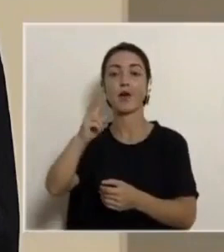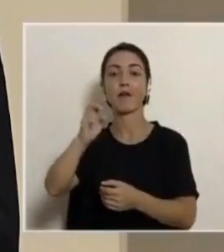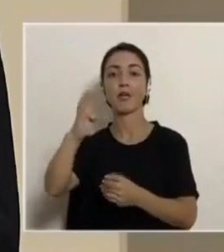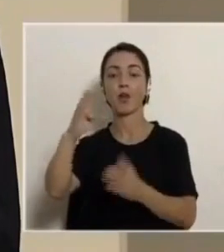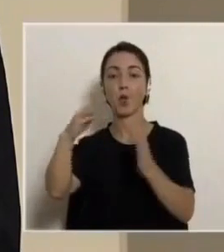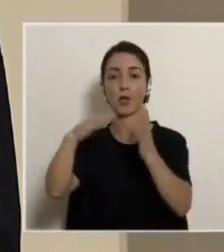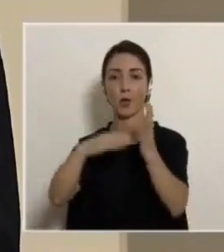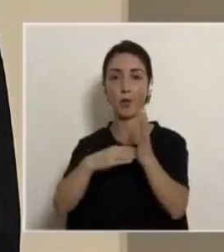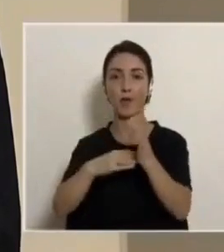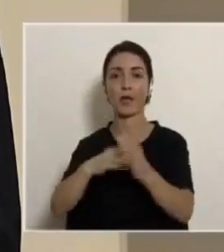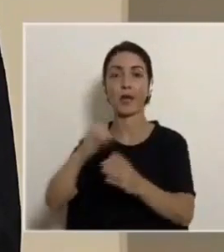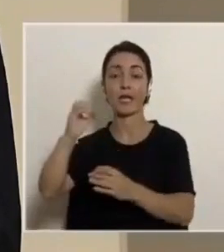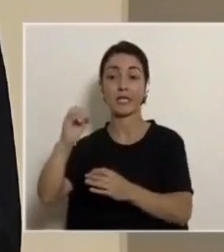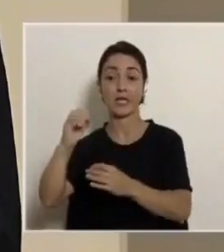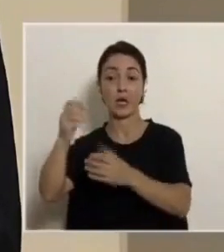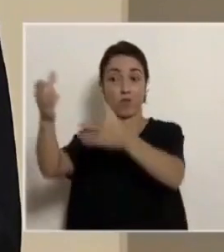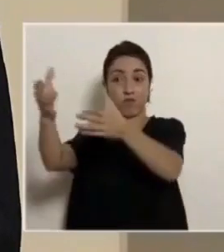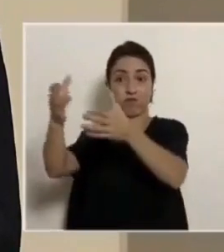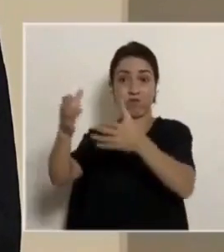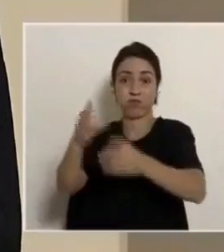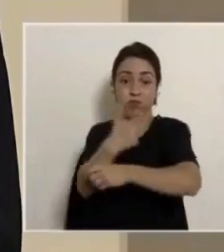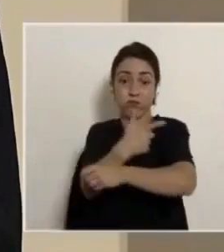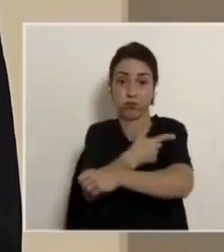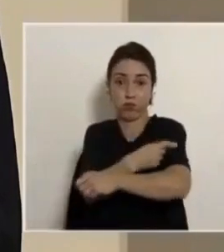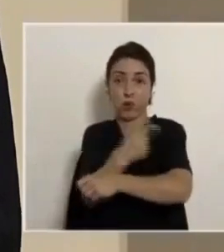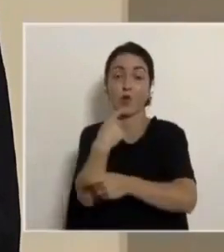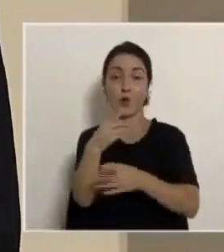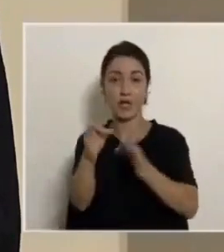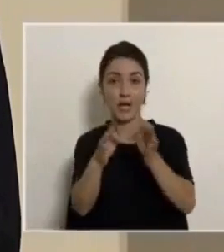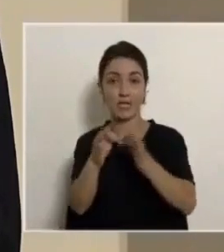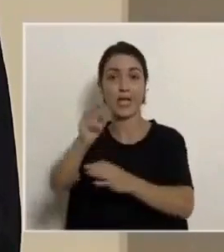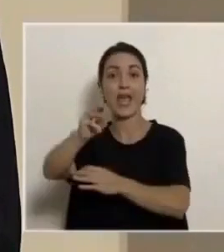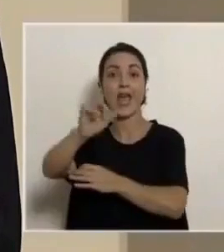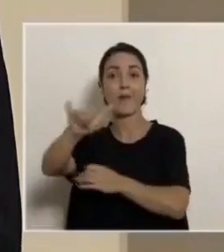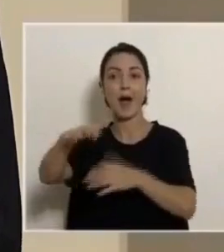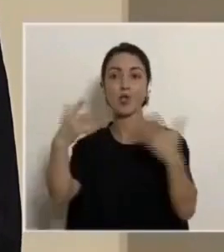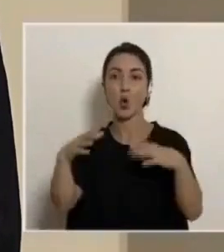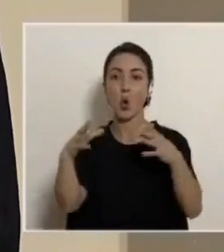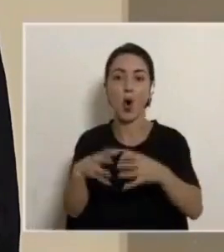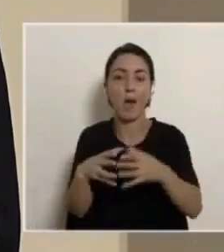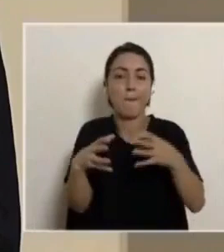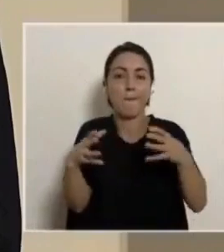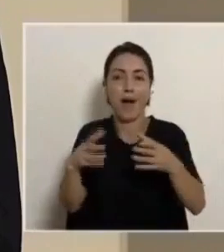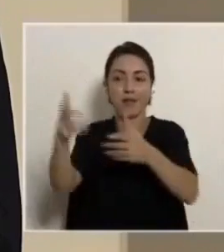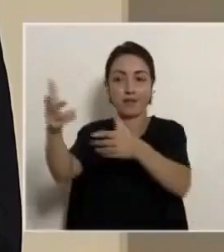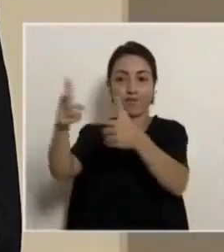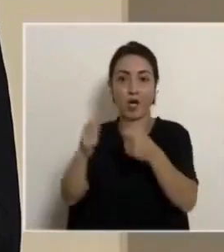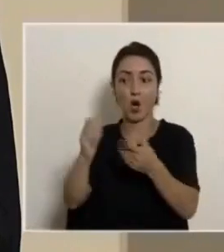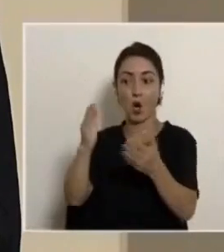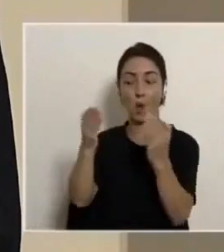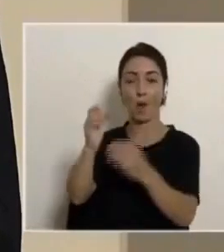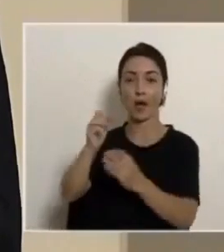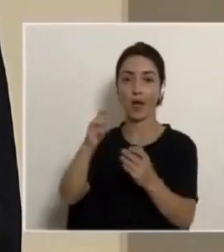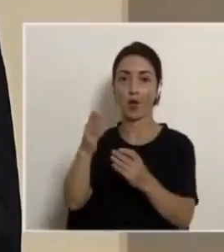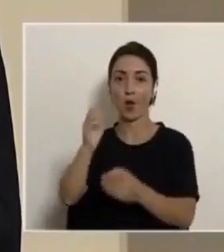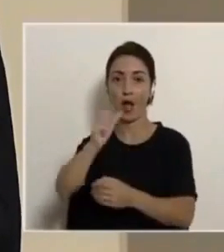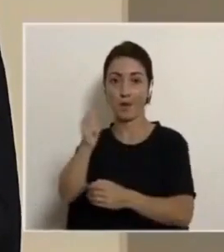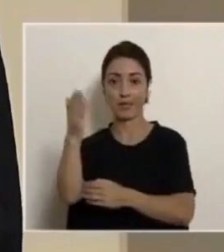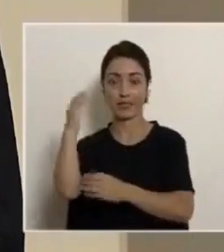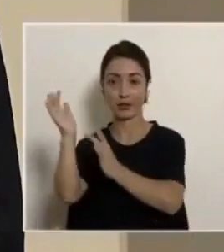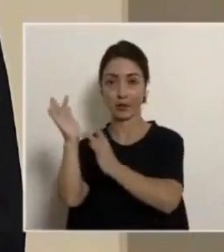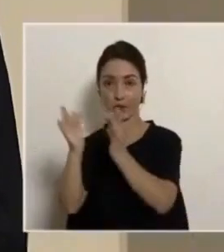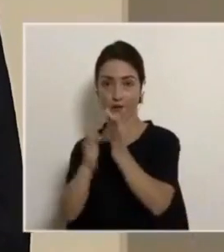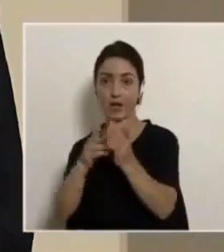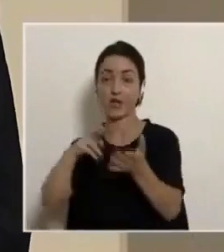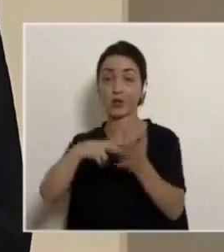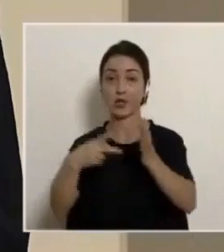124.020 dosis vienen en este envío porque, como señalé, en mayo vamos a recibir más vacunas que en abril, lo cual da la base para poner